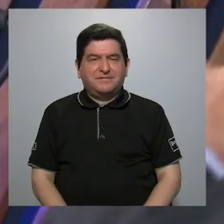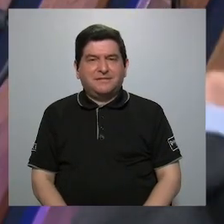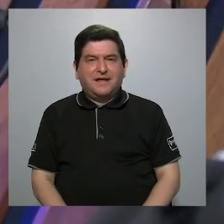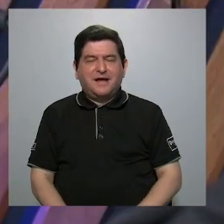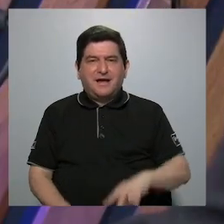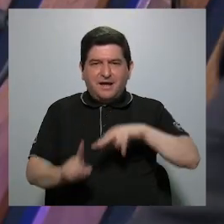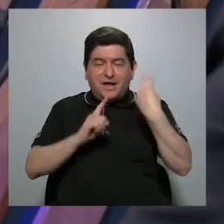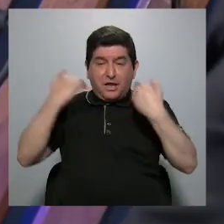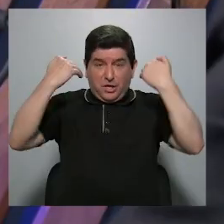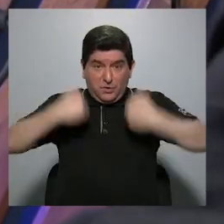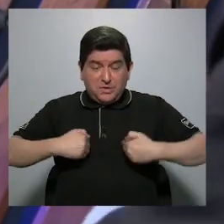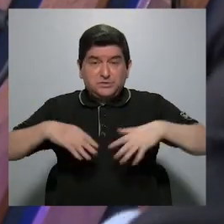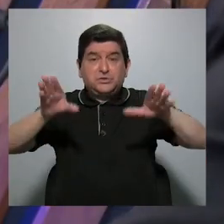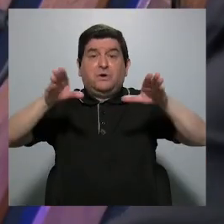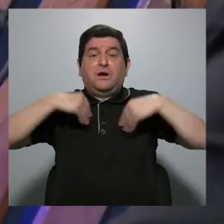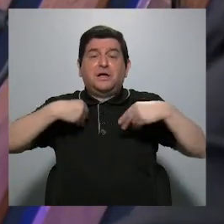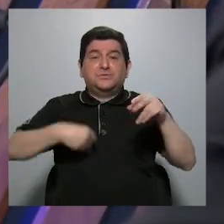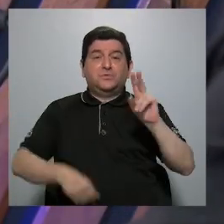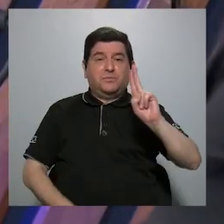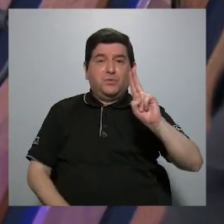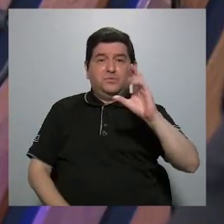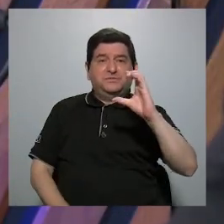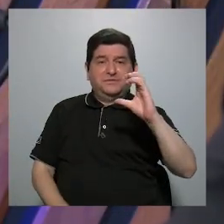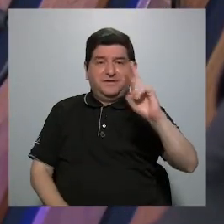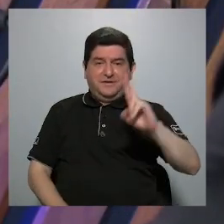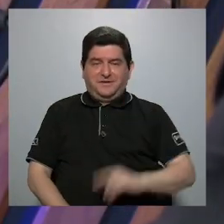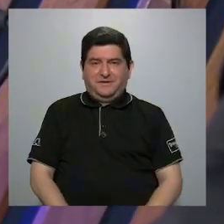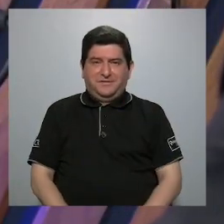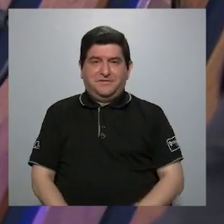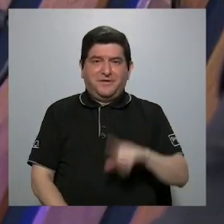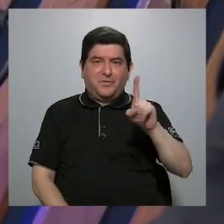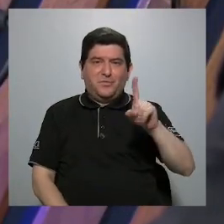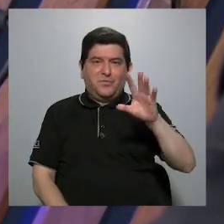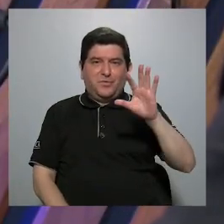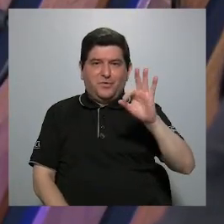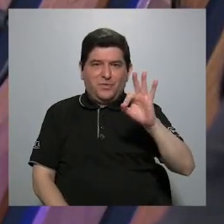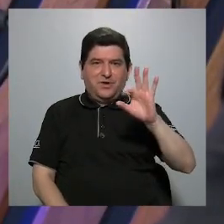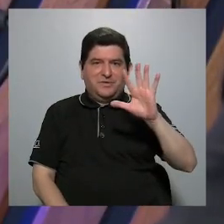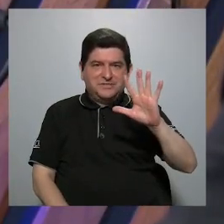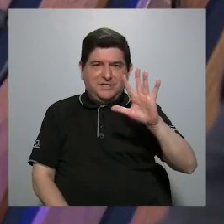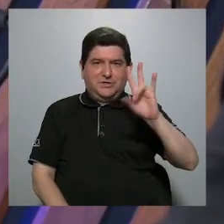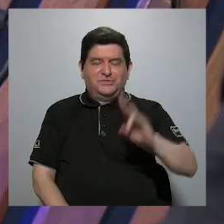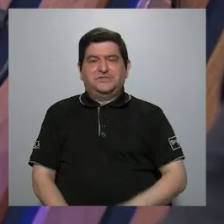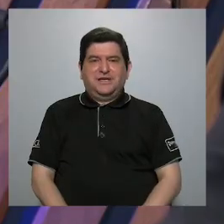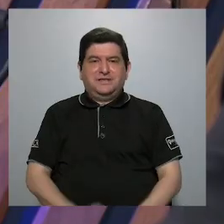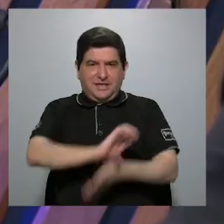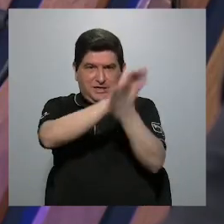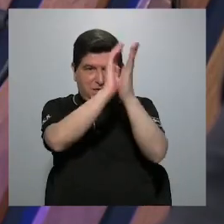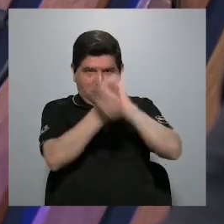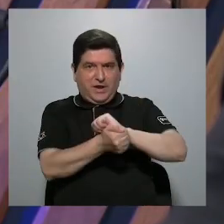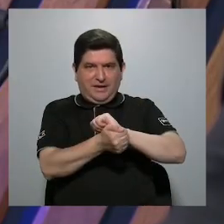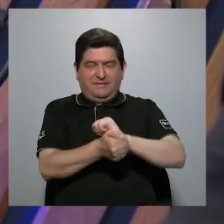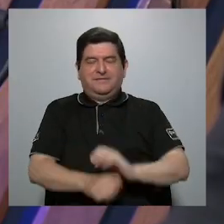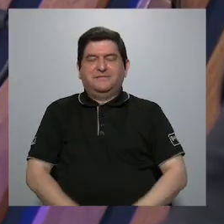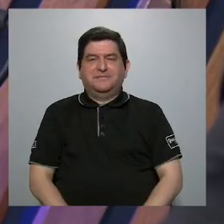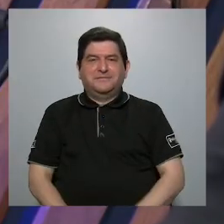visión humanista, que es la que asume la Universidad de Costa Rica en 1957 con la reforma. Y eso